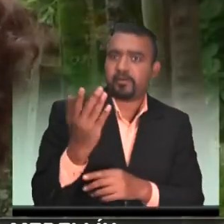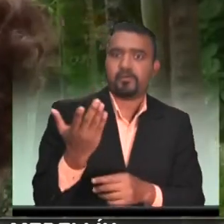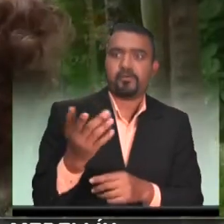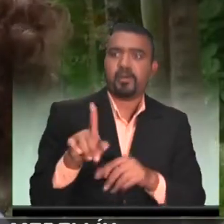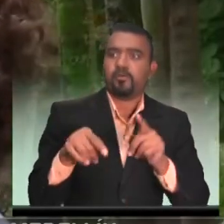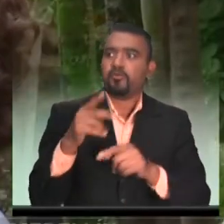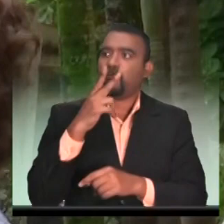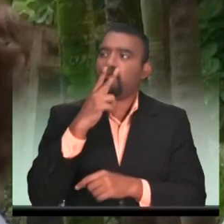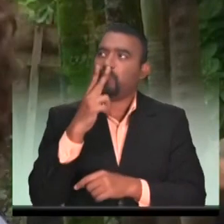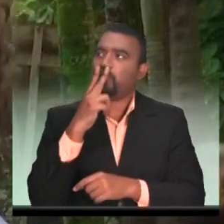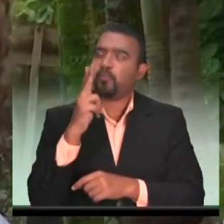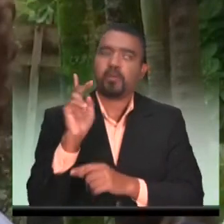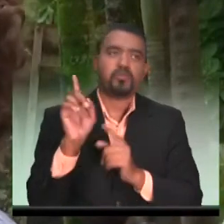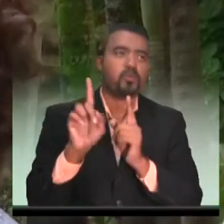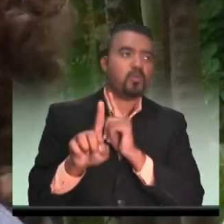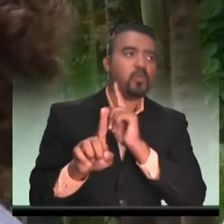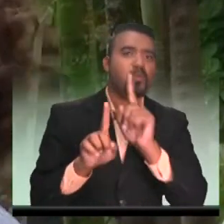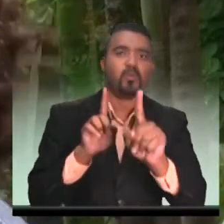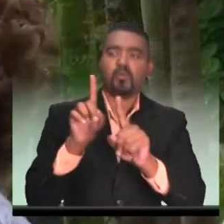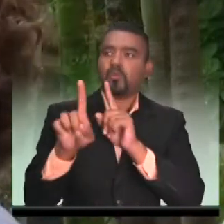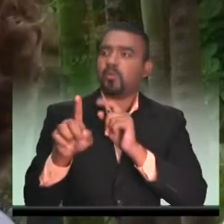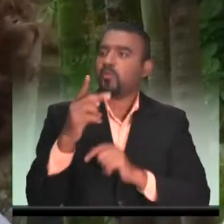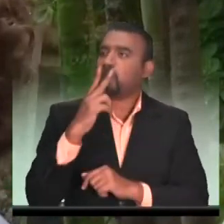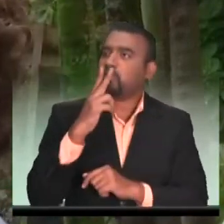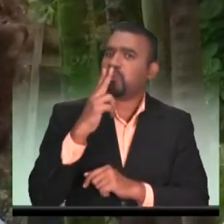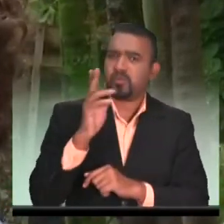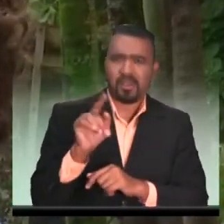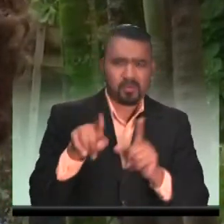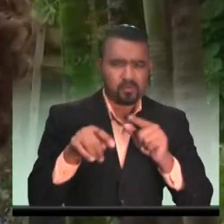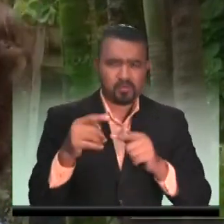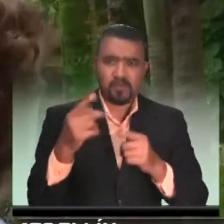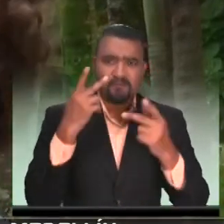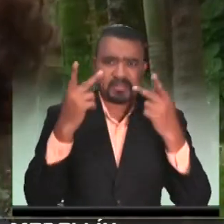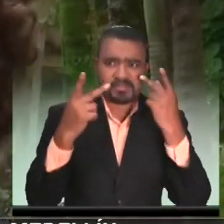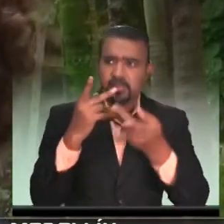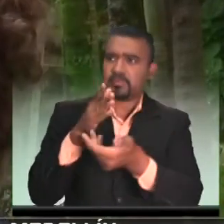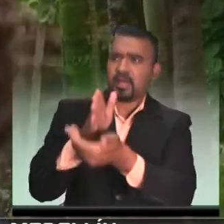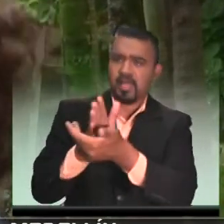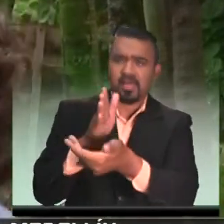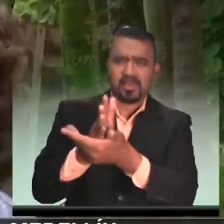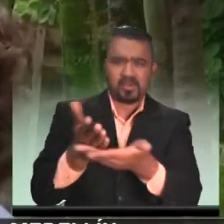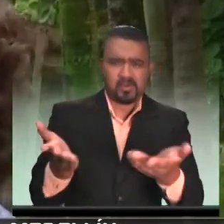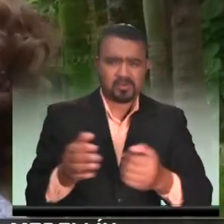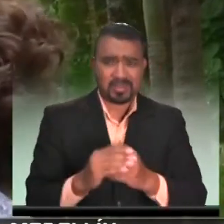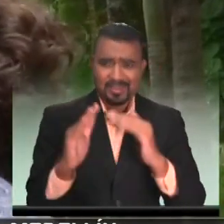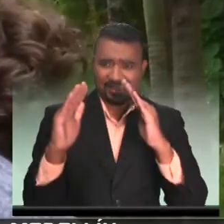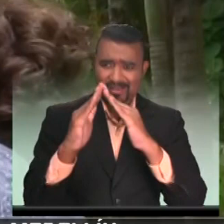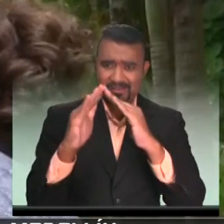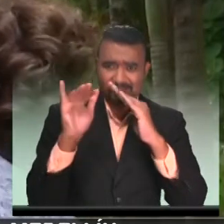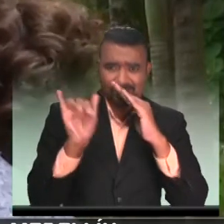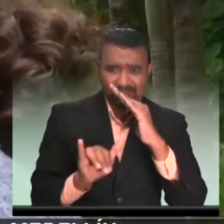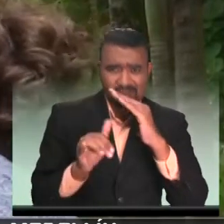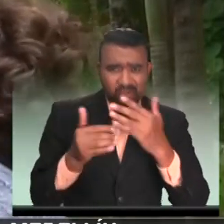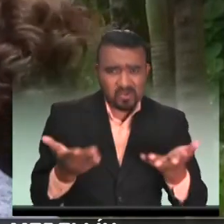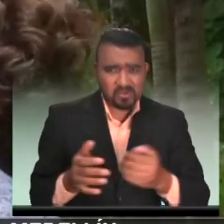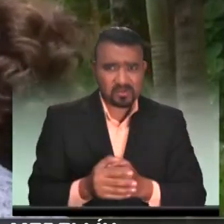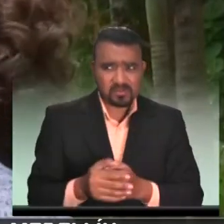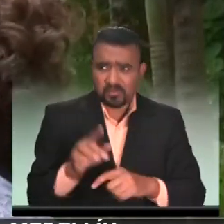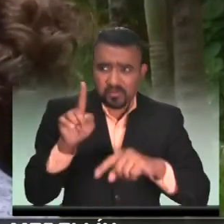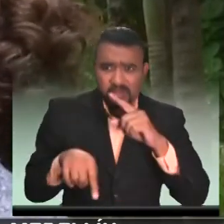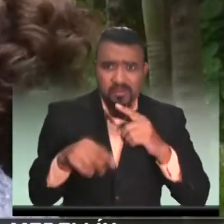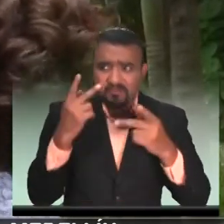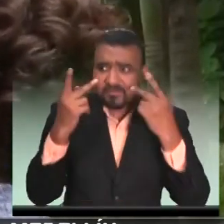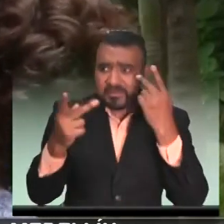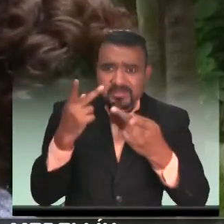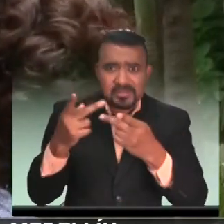fumar reciben visitas es que mira que en este momento si los traen a cuarentena ni siquiera pueden recibir visitas ni